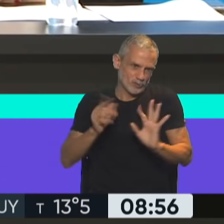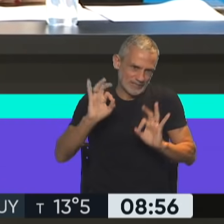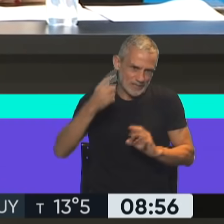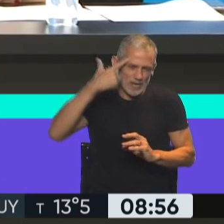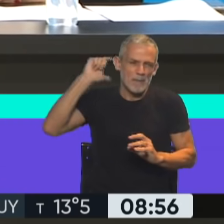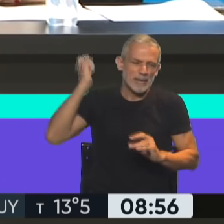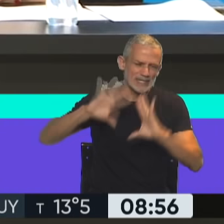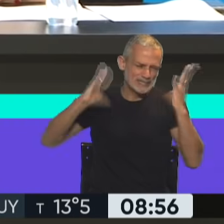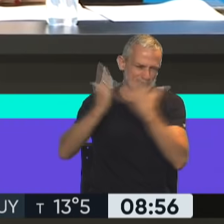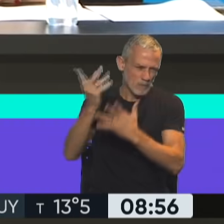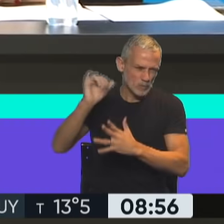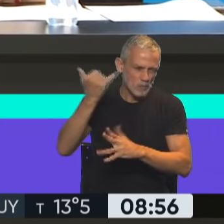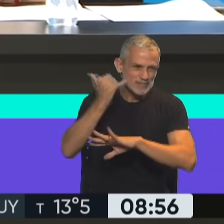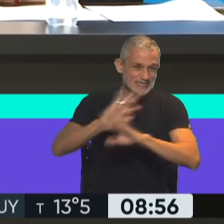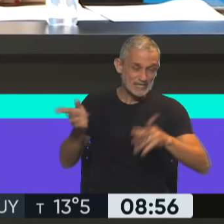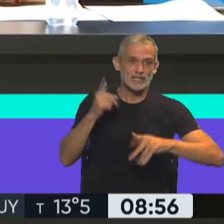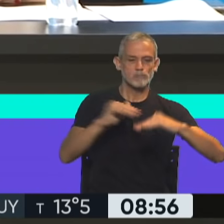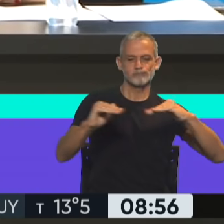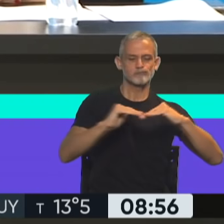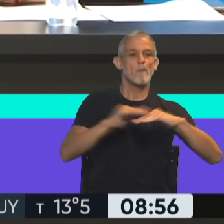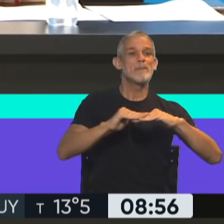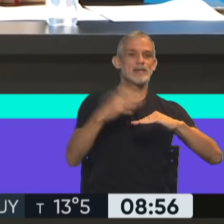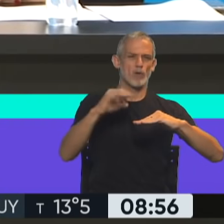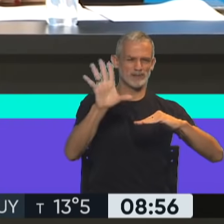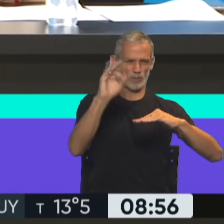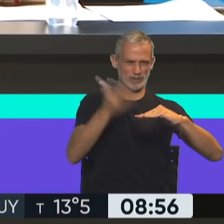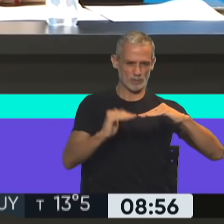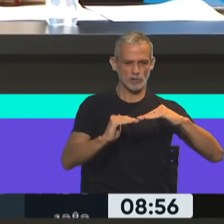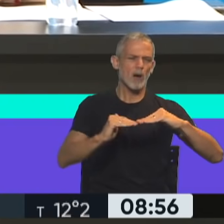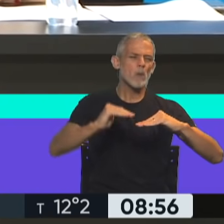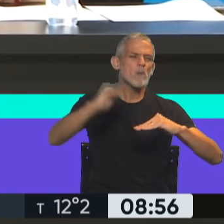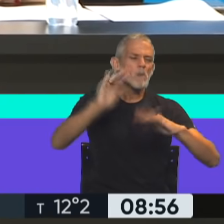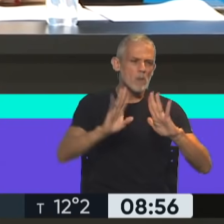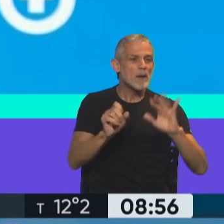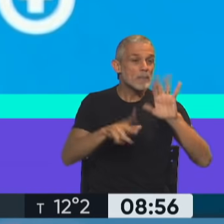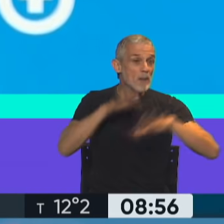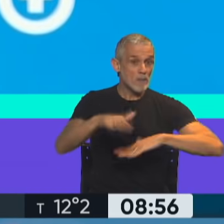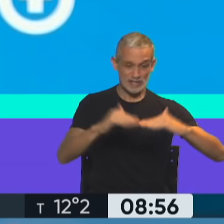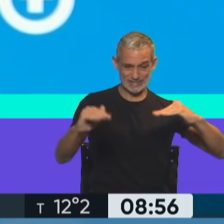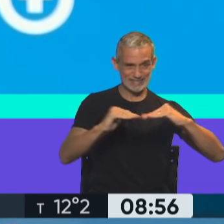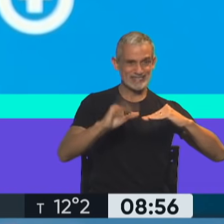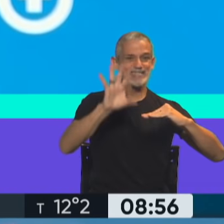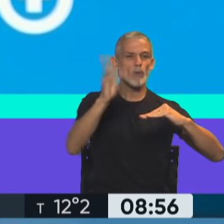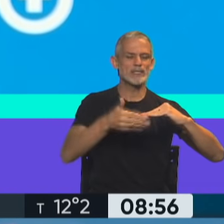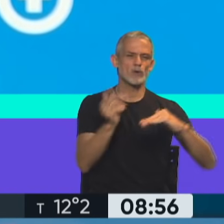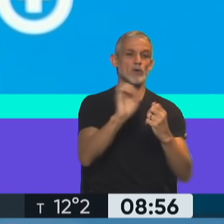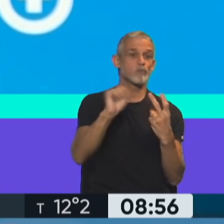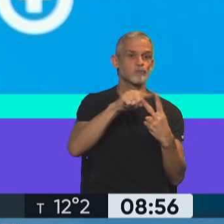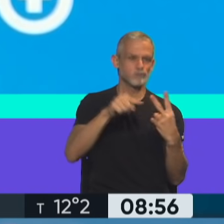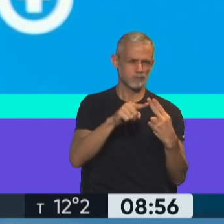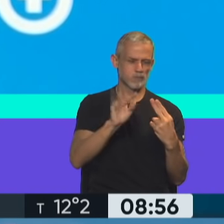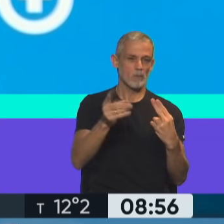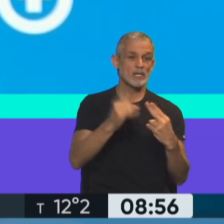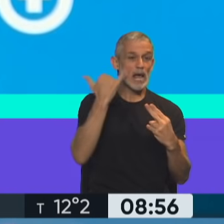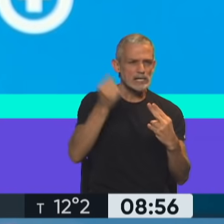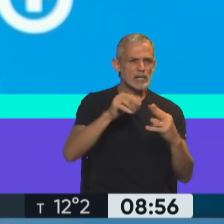experiencia internacional, que esto es lo que tenemos que llegar. Y a partir de ahí ese es un primer paso para seguir completando